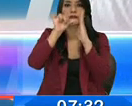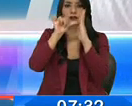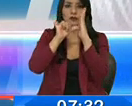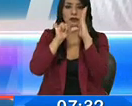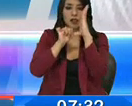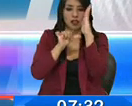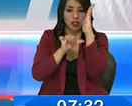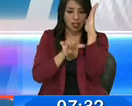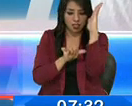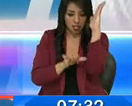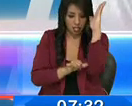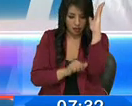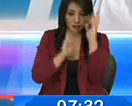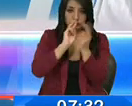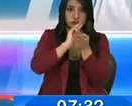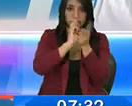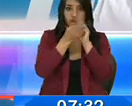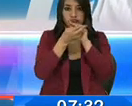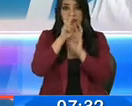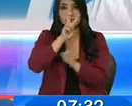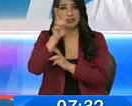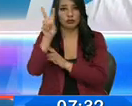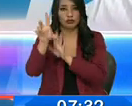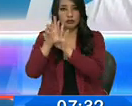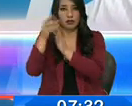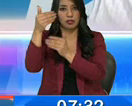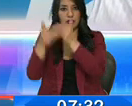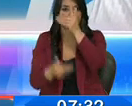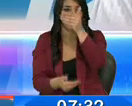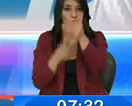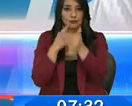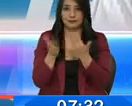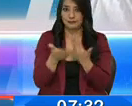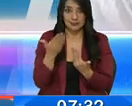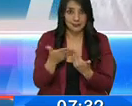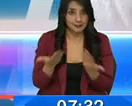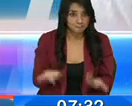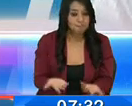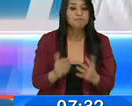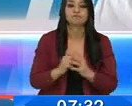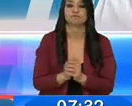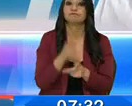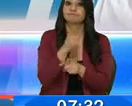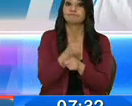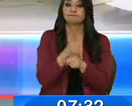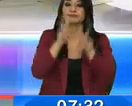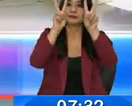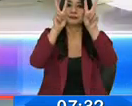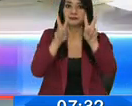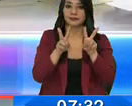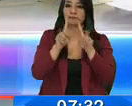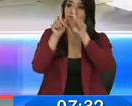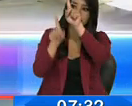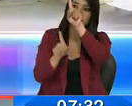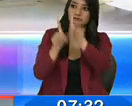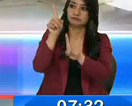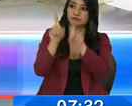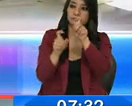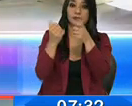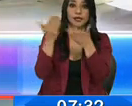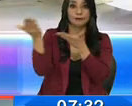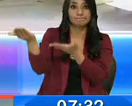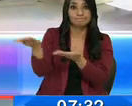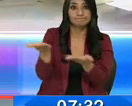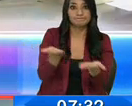a 22 normas legales, lo cual no es fácil. Queremos abordar este tema en nuestros estudios con